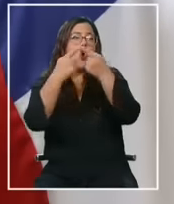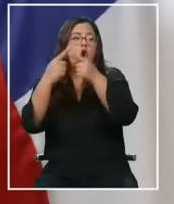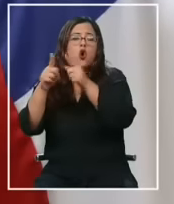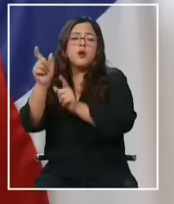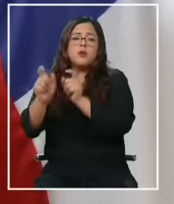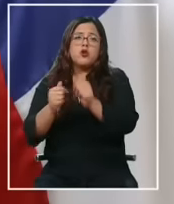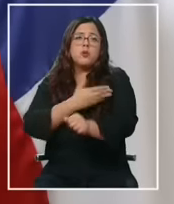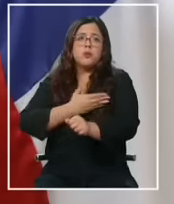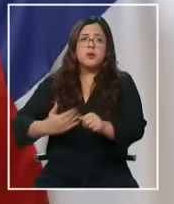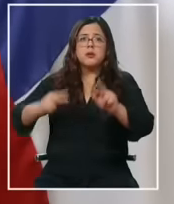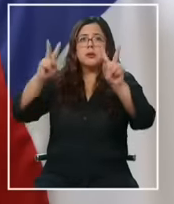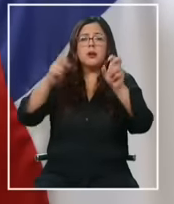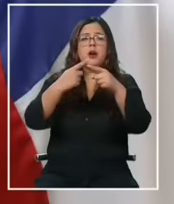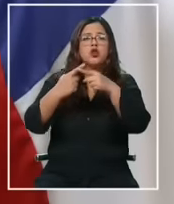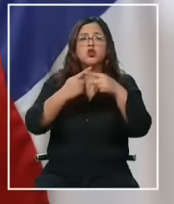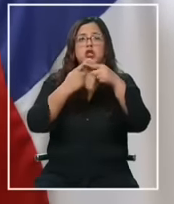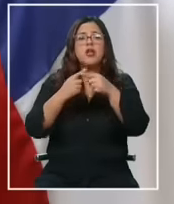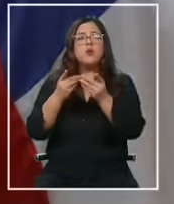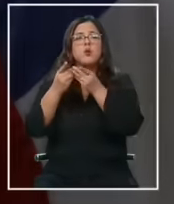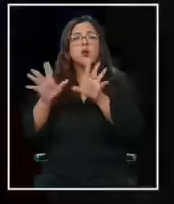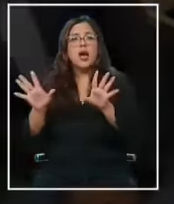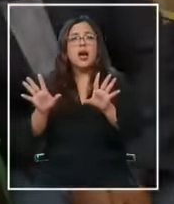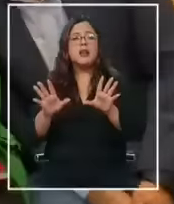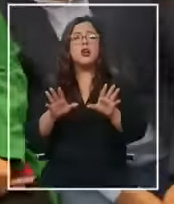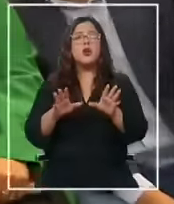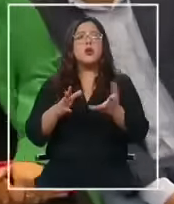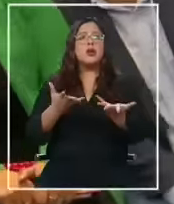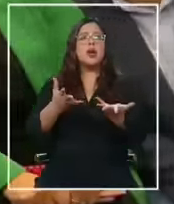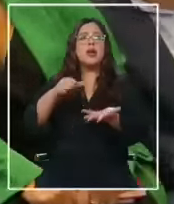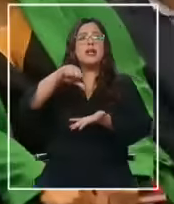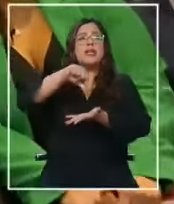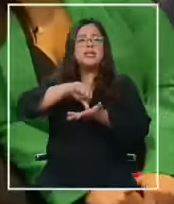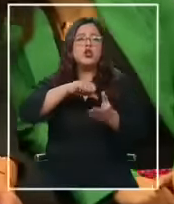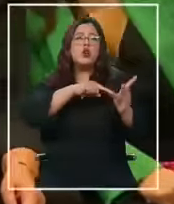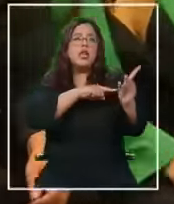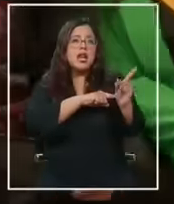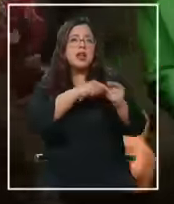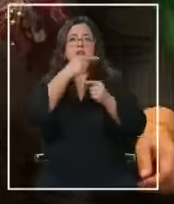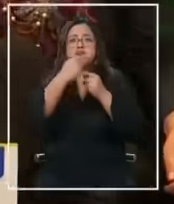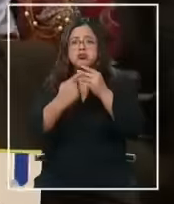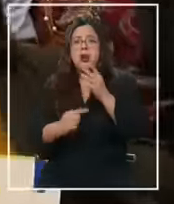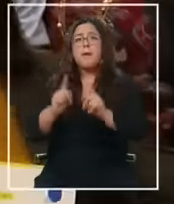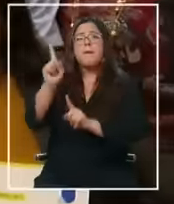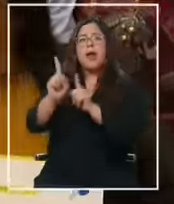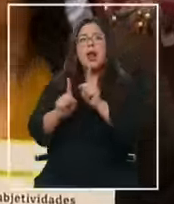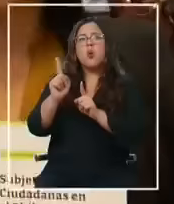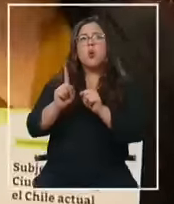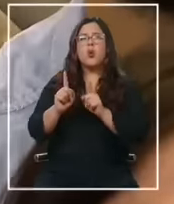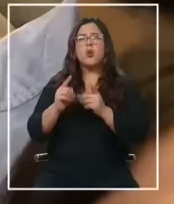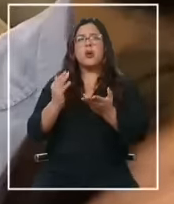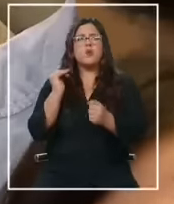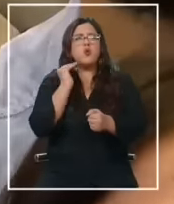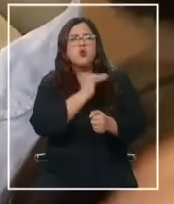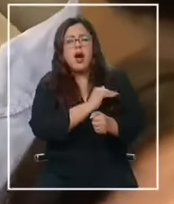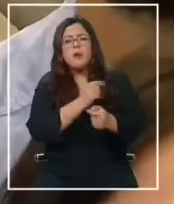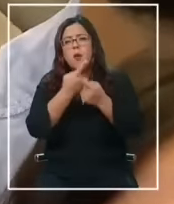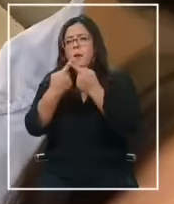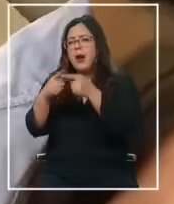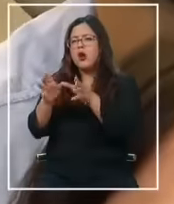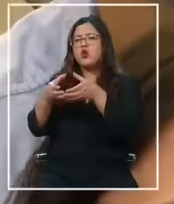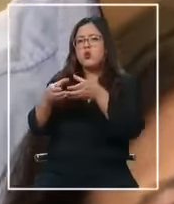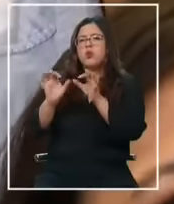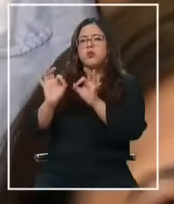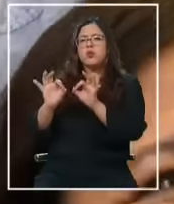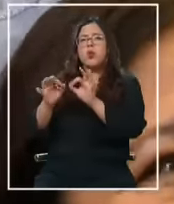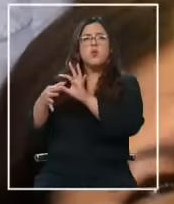del socialismo democrático, centroizquierda, democracia cristiana. Discusión para algunos precipitada, para otros en el oficialismo necesaria debido a